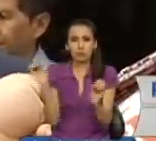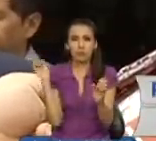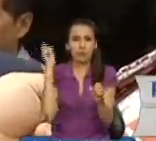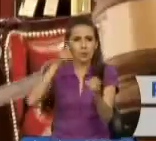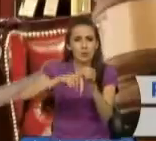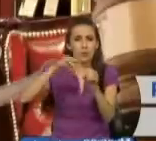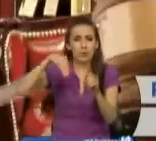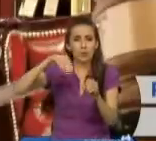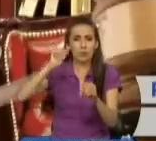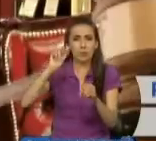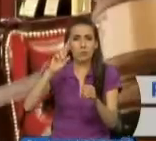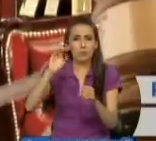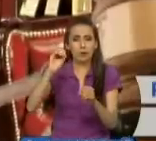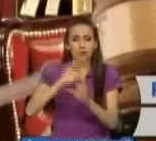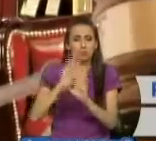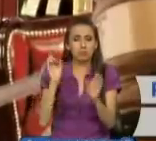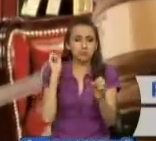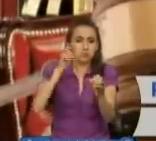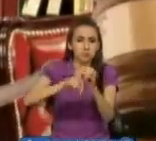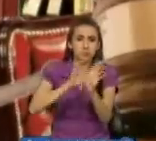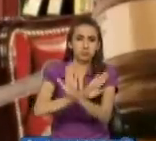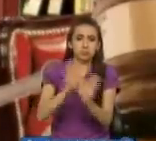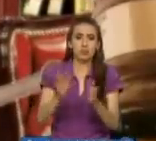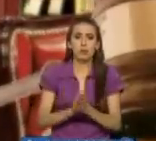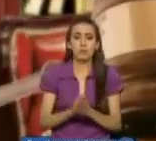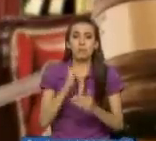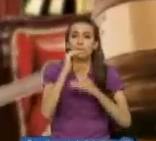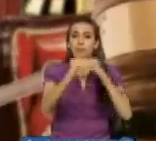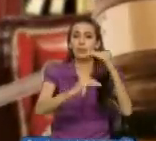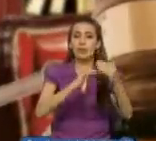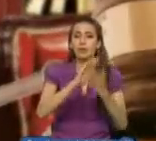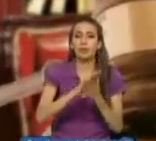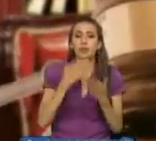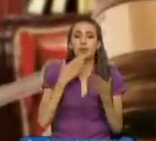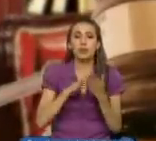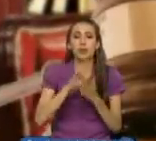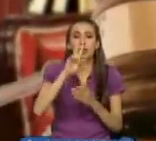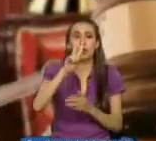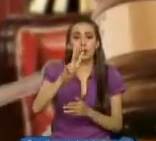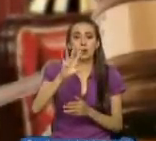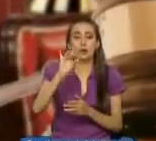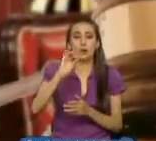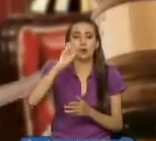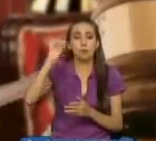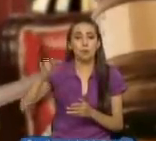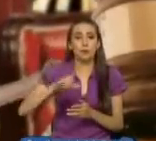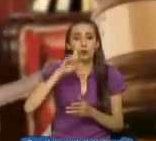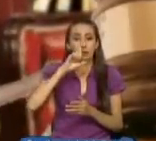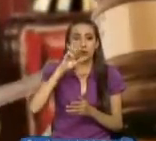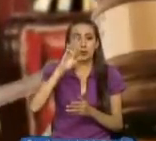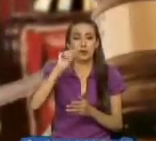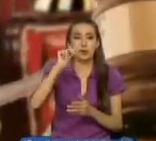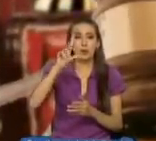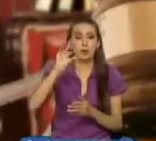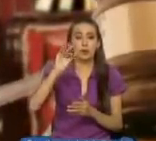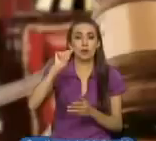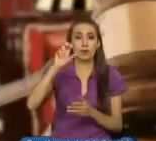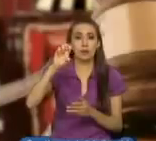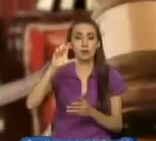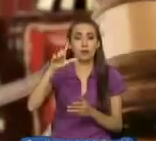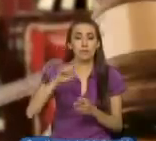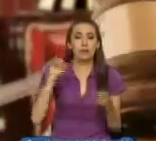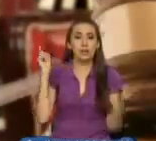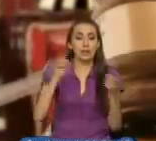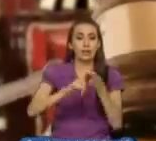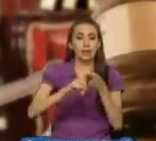participación las comparecencias continuarán en los próximos días es así que el 18 de julio está convocado Rafael poveda ex ministro de